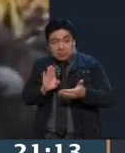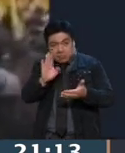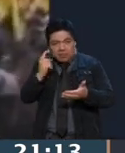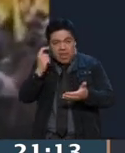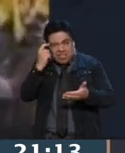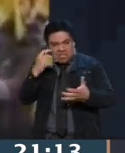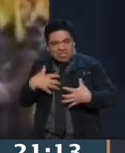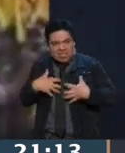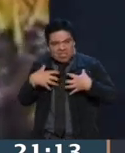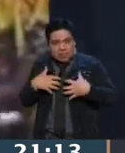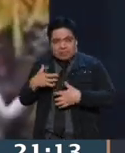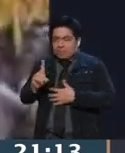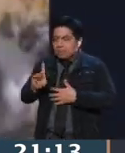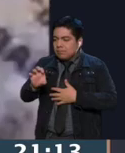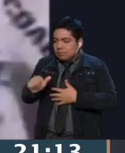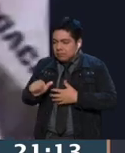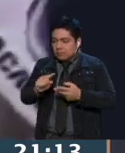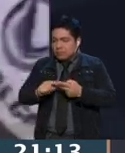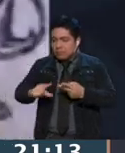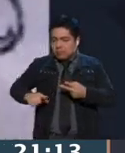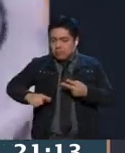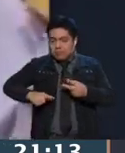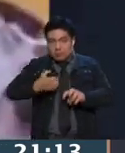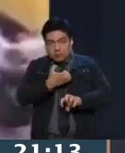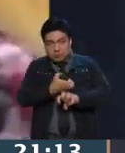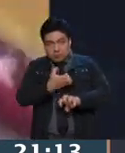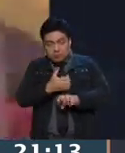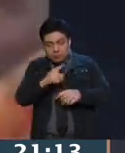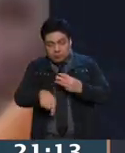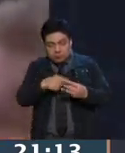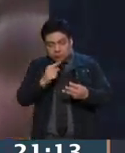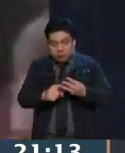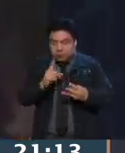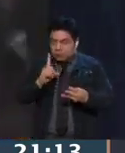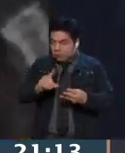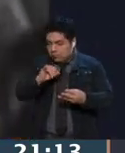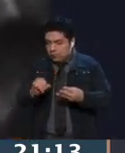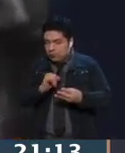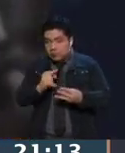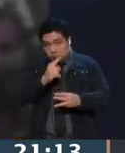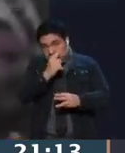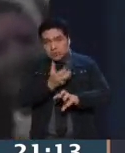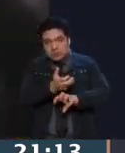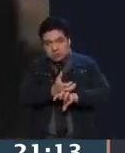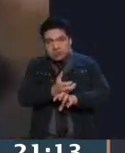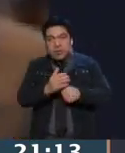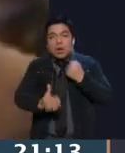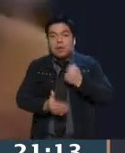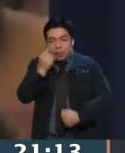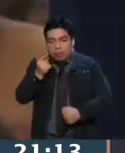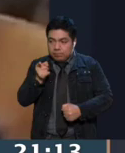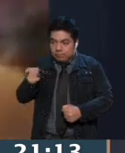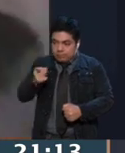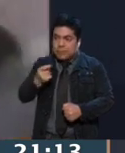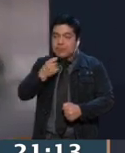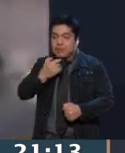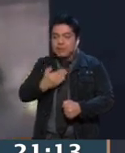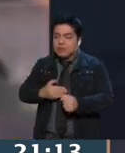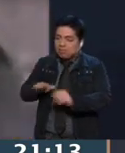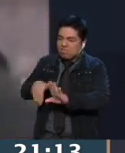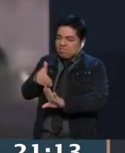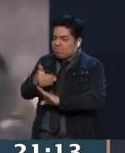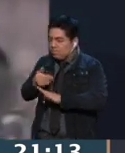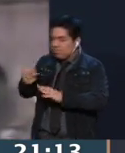tiene la DEA, el gobierno de Estados Unidos y el Departamento de Justicia frente al presidente López Obrador por varias